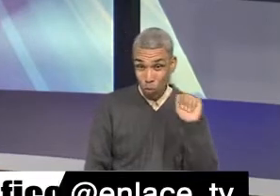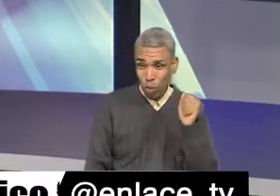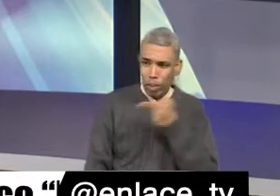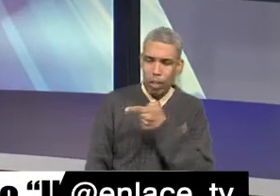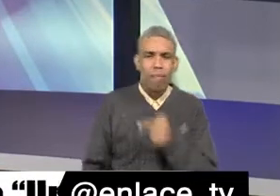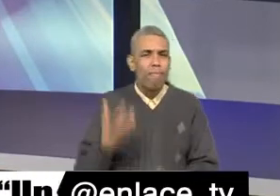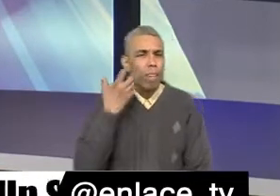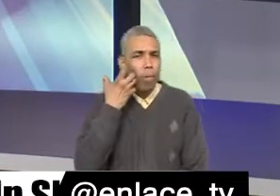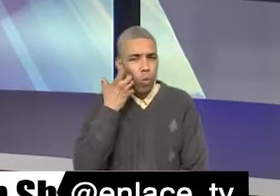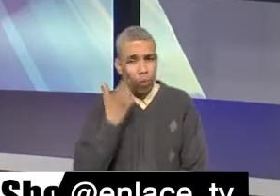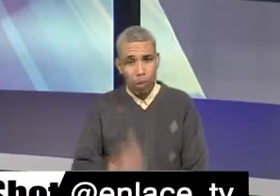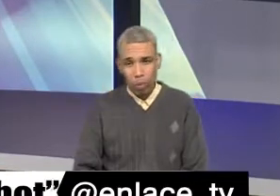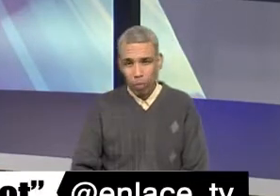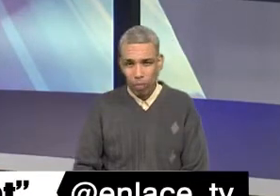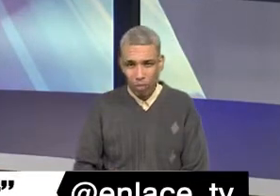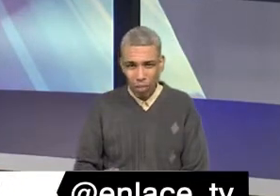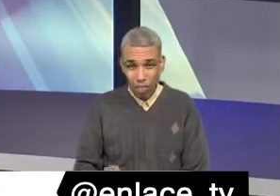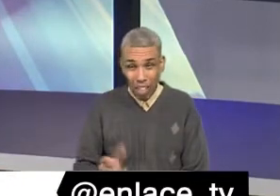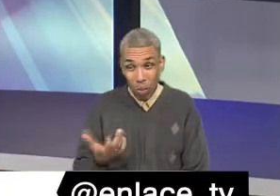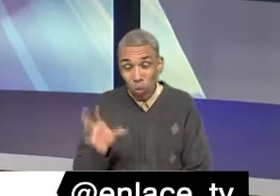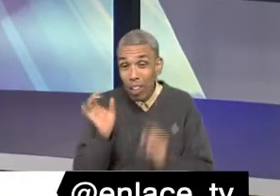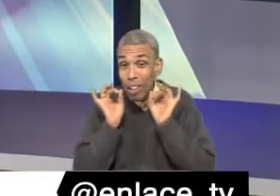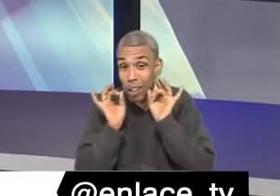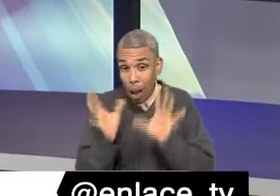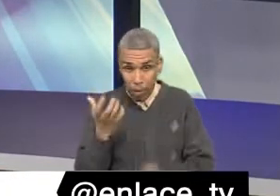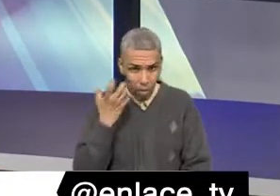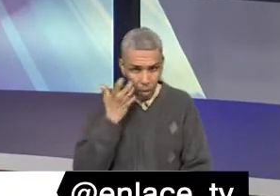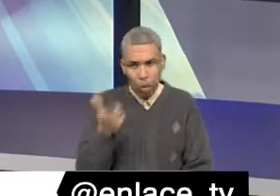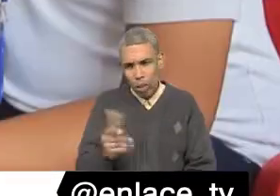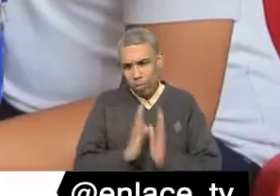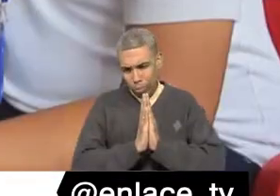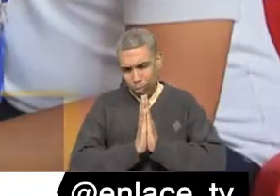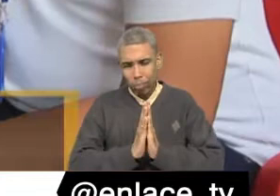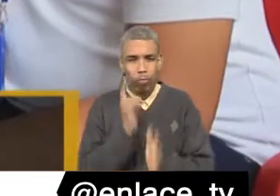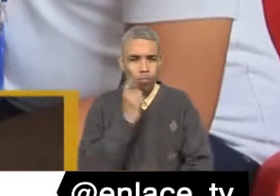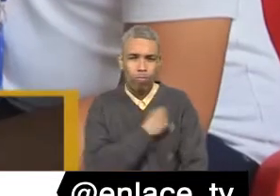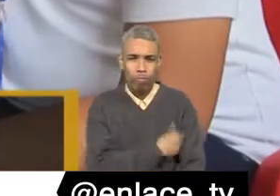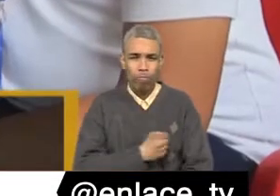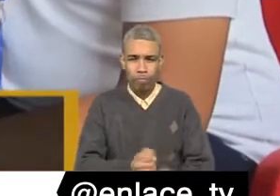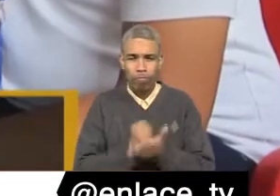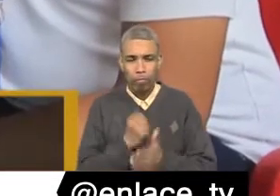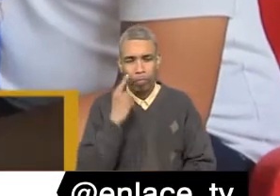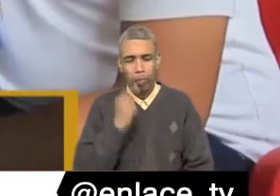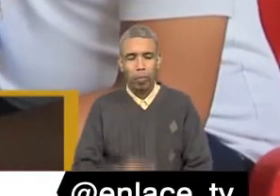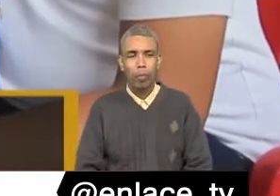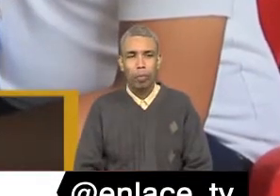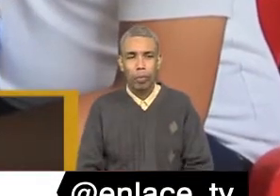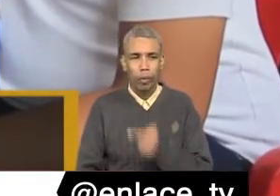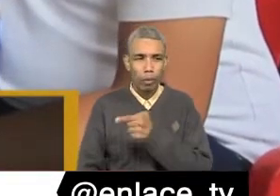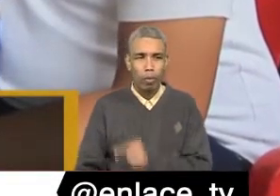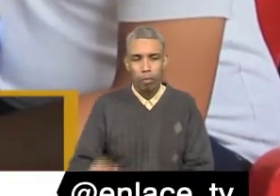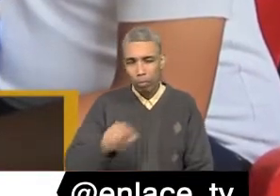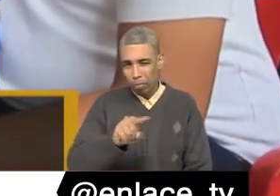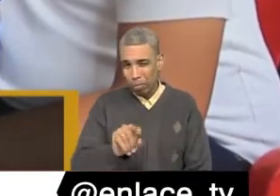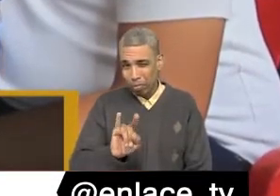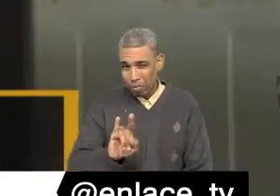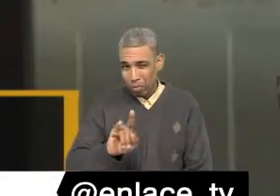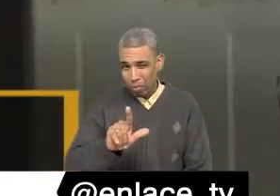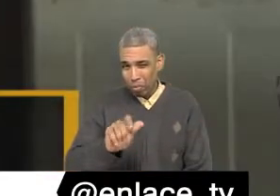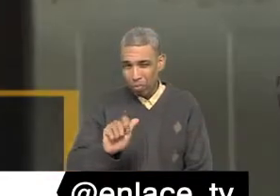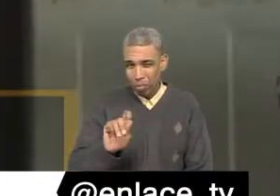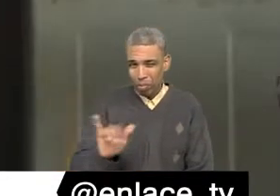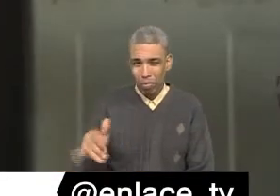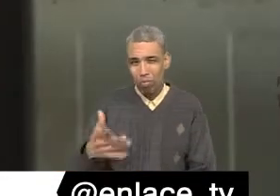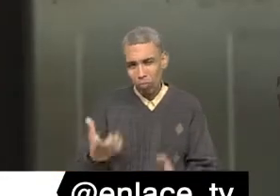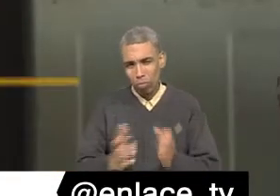que vive ante la falta de atención médica requerida. Ella es Zulay Barrantes, una mujer que sufre de cáncer y que hoy pide a las